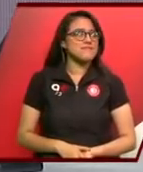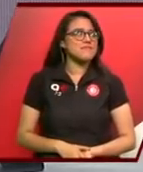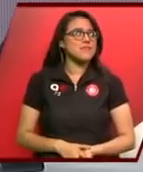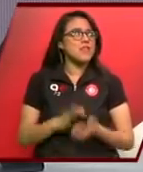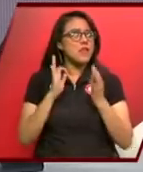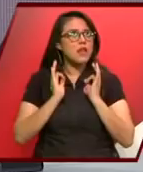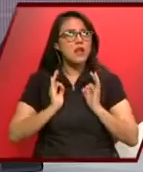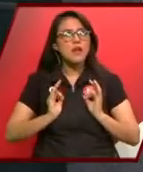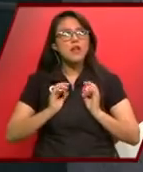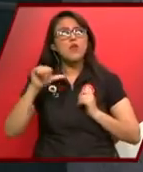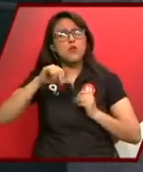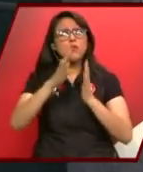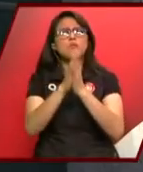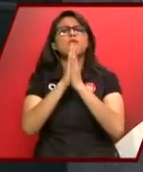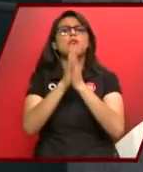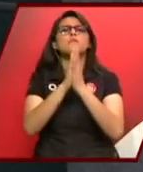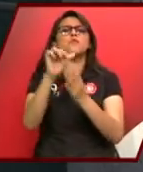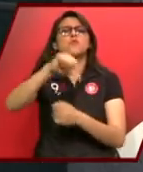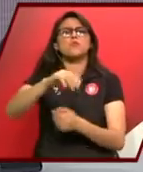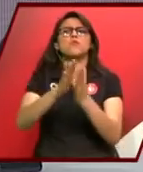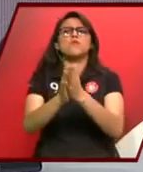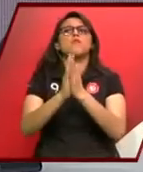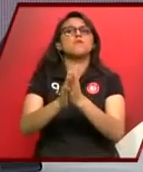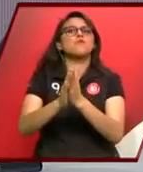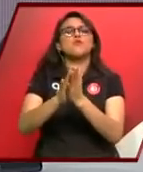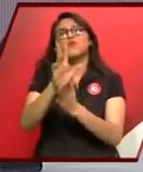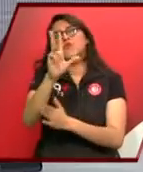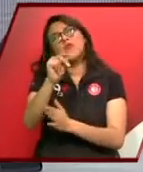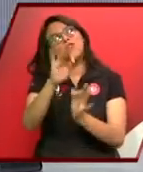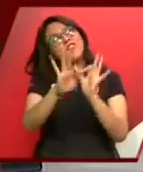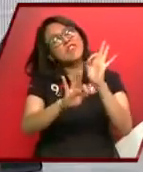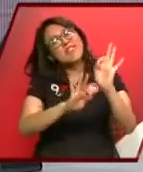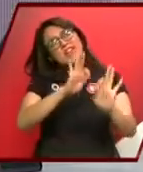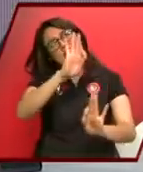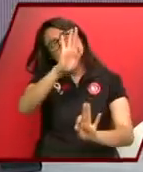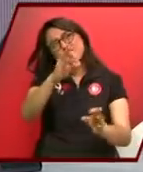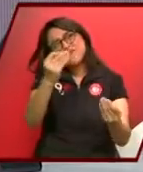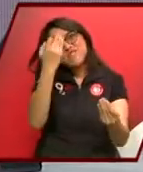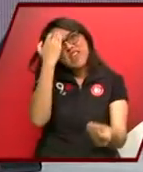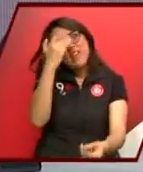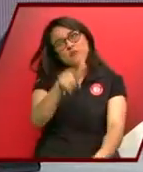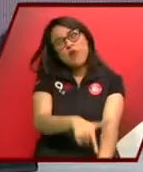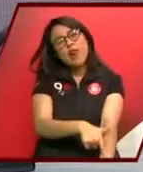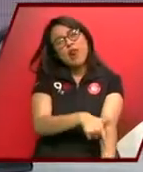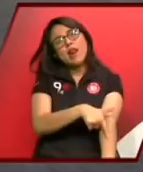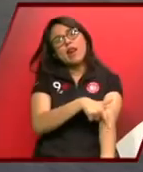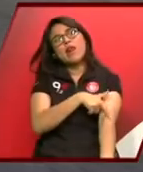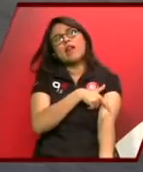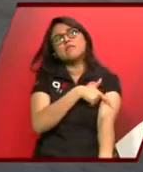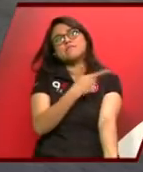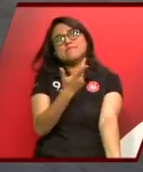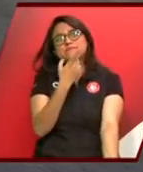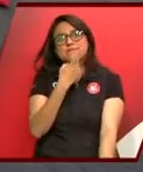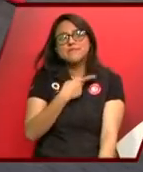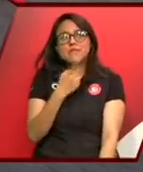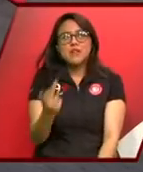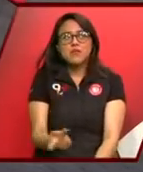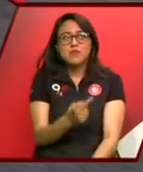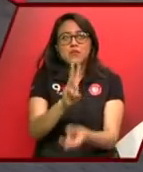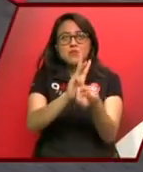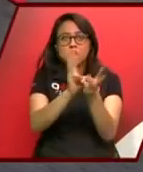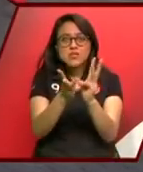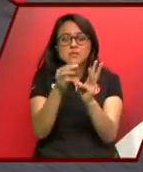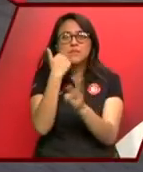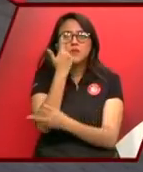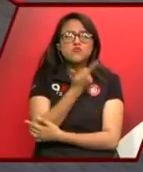Tranquilo, ¿eh? Sí, es para hoy. Ah, no. Porque los trámites son muy largos. ¿Qué pasó, Cari? Jefe, nos preguntan en WhatsApp,